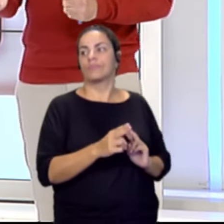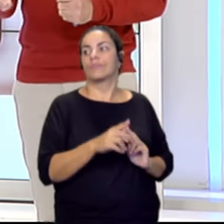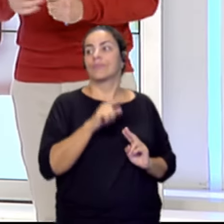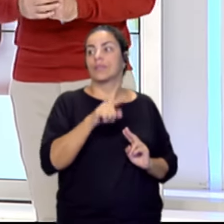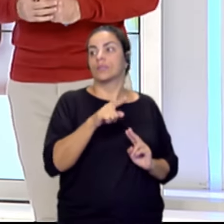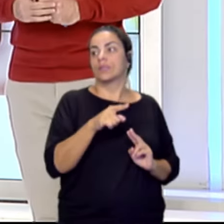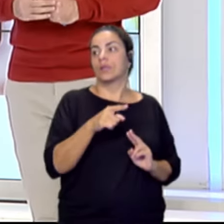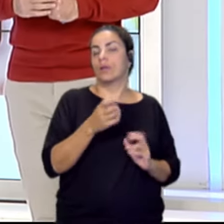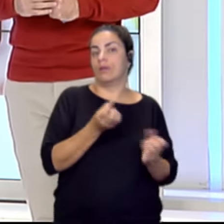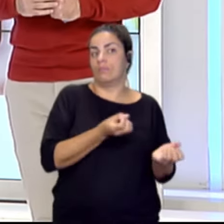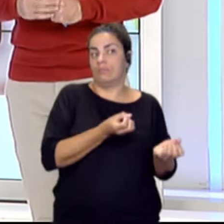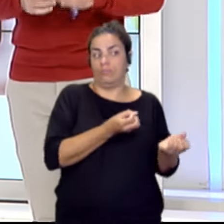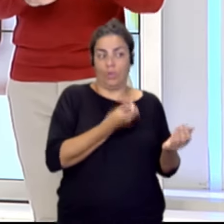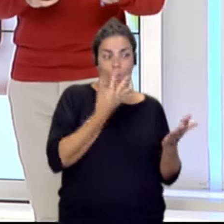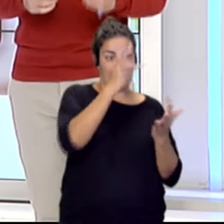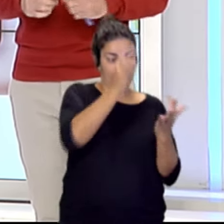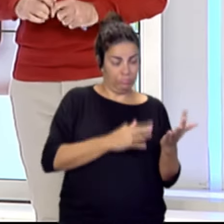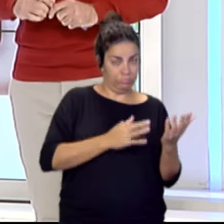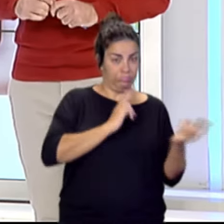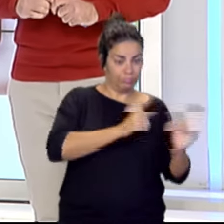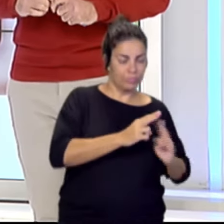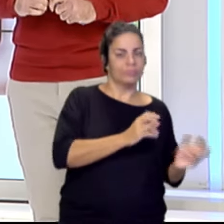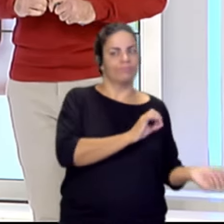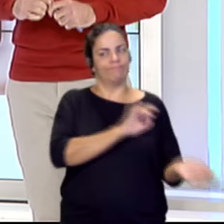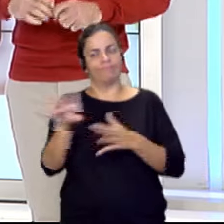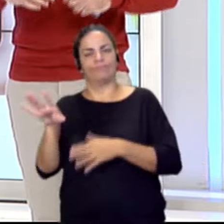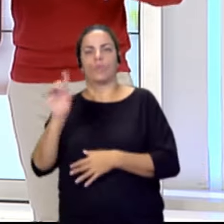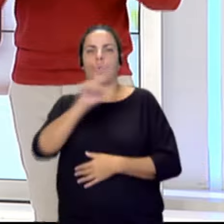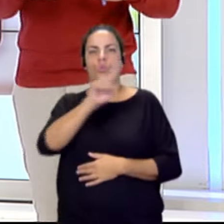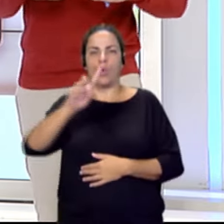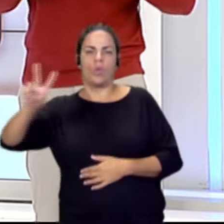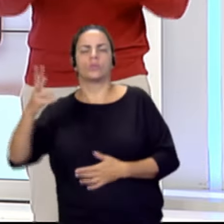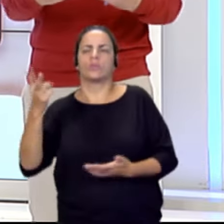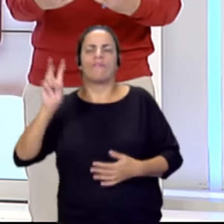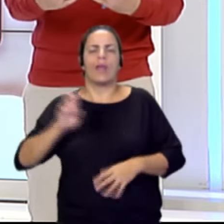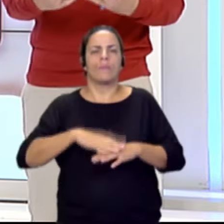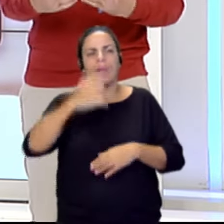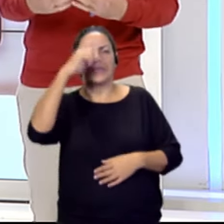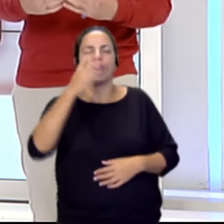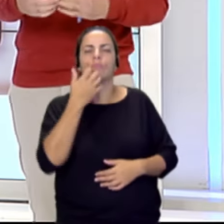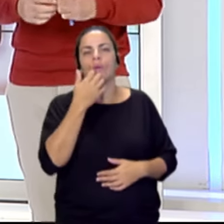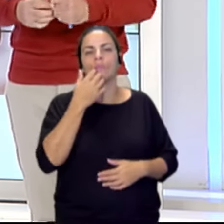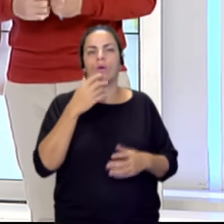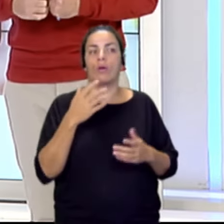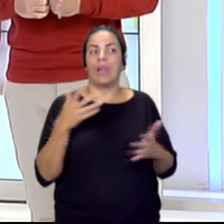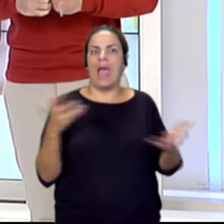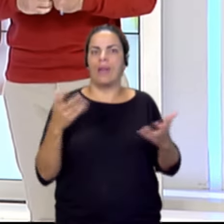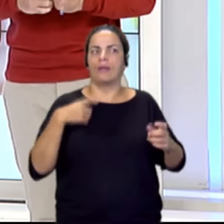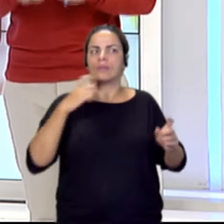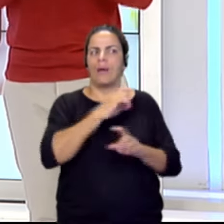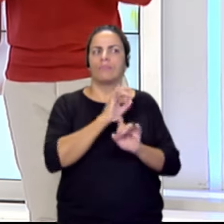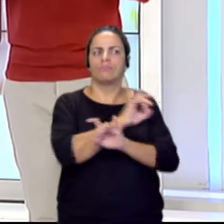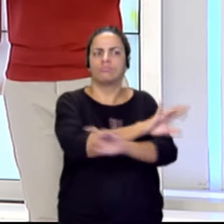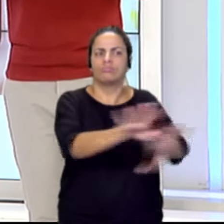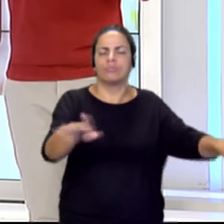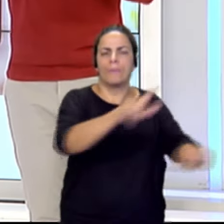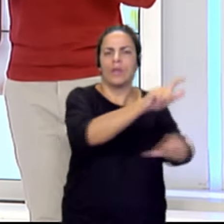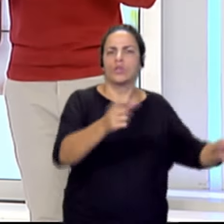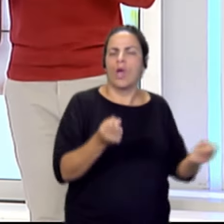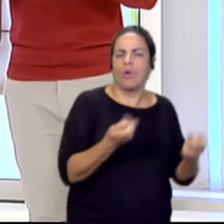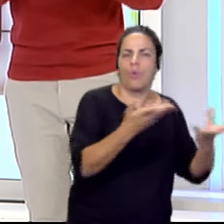en tiempo real al 112 y servirá para analizar datos como a cuántas personas llega esa alerta y cuánto tardamos en leer